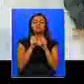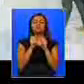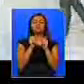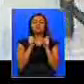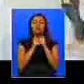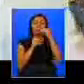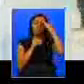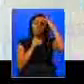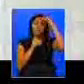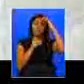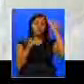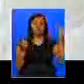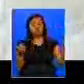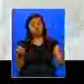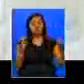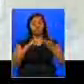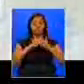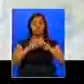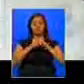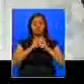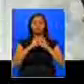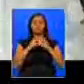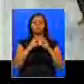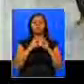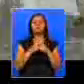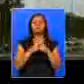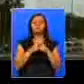con Cuba, y a pesar de eso, cómo han